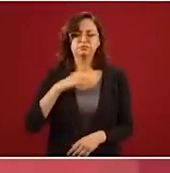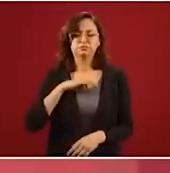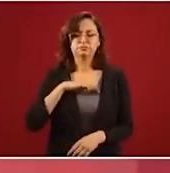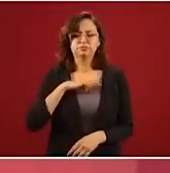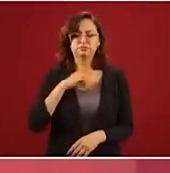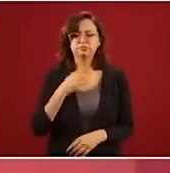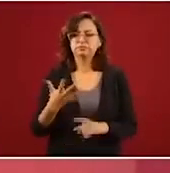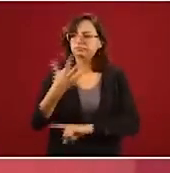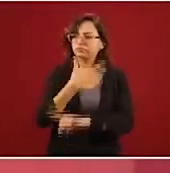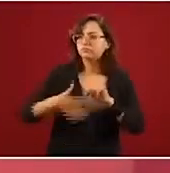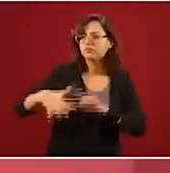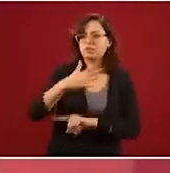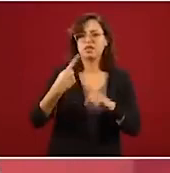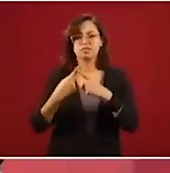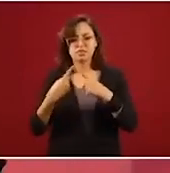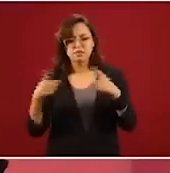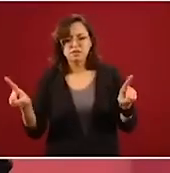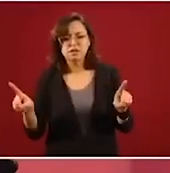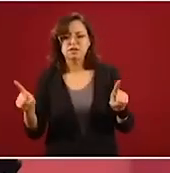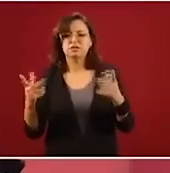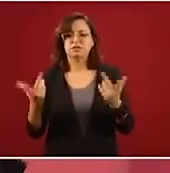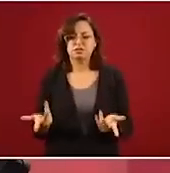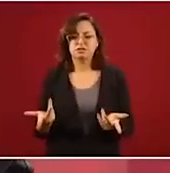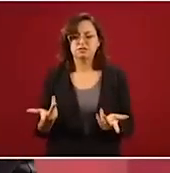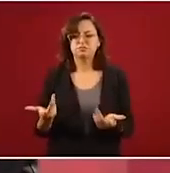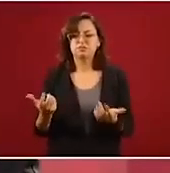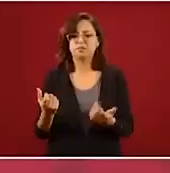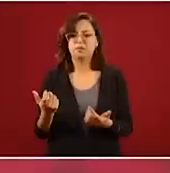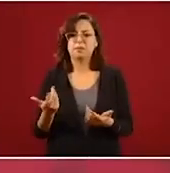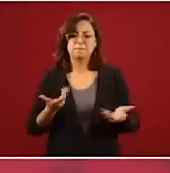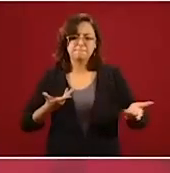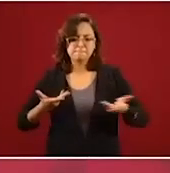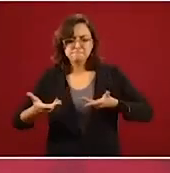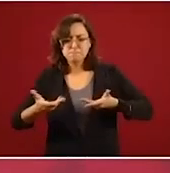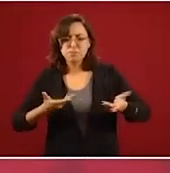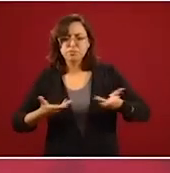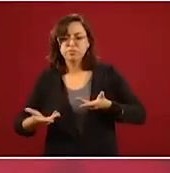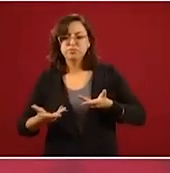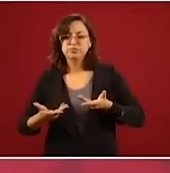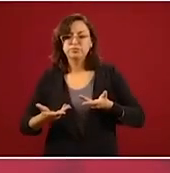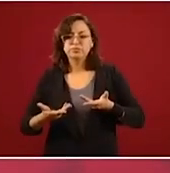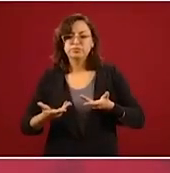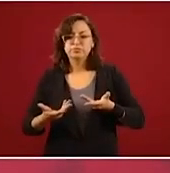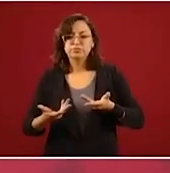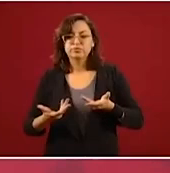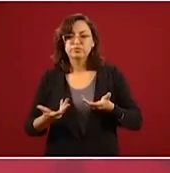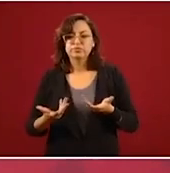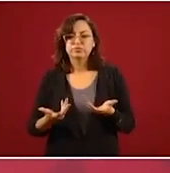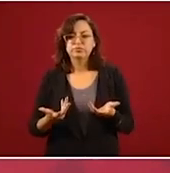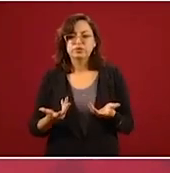sea distinto, que cambie la correlación de fuerza, es decir, que nos tengan